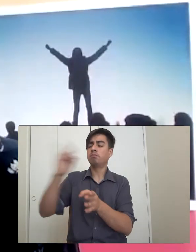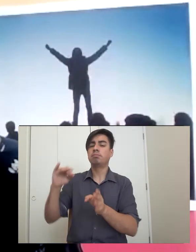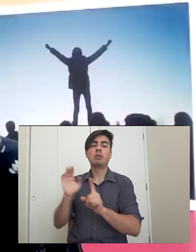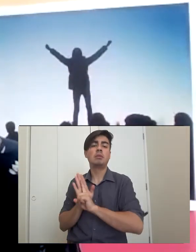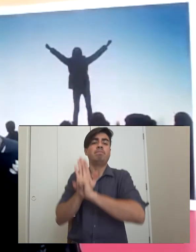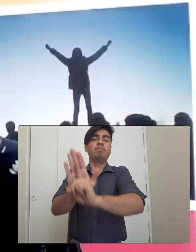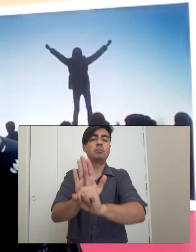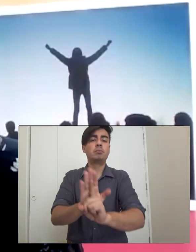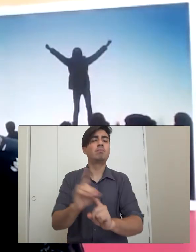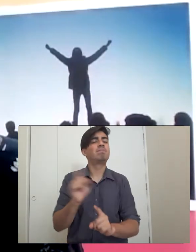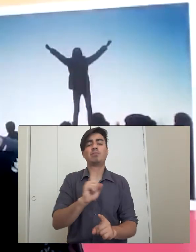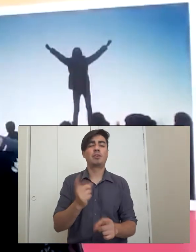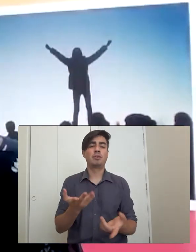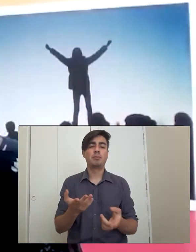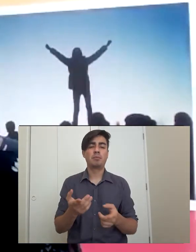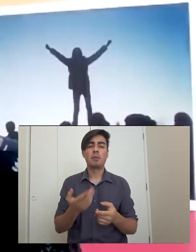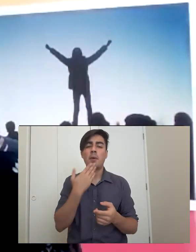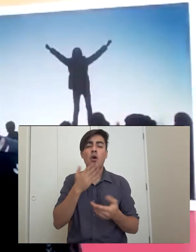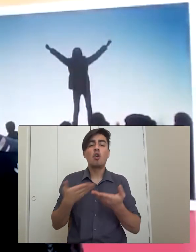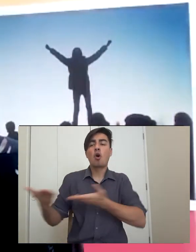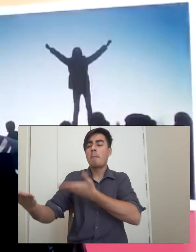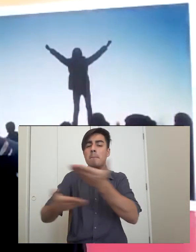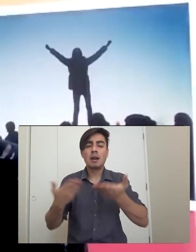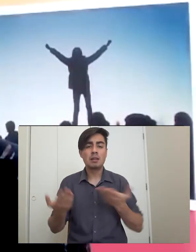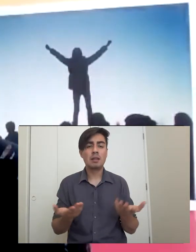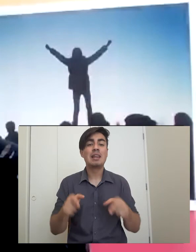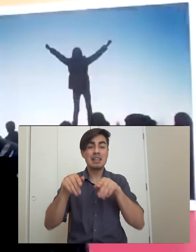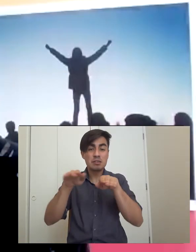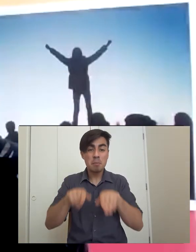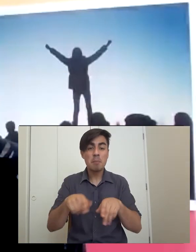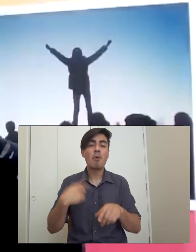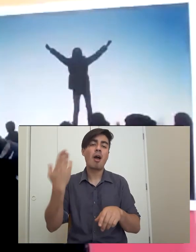algo que hemos hablado también.